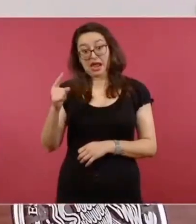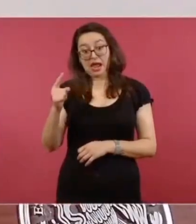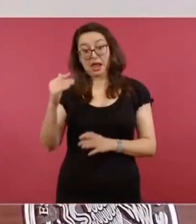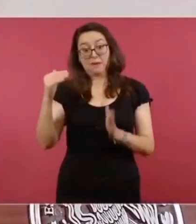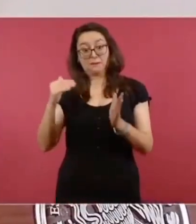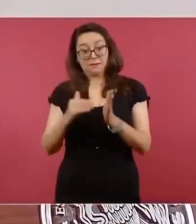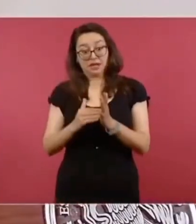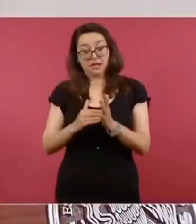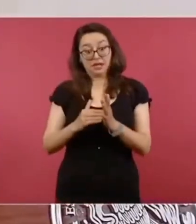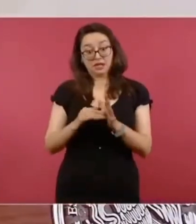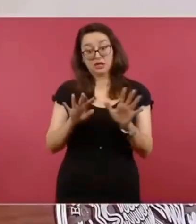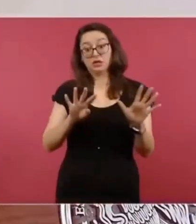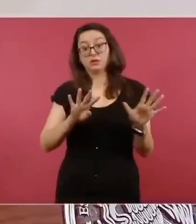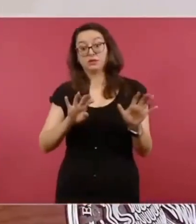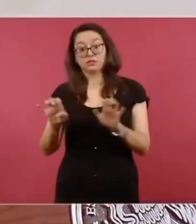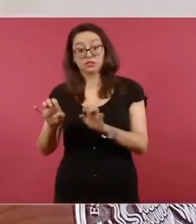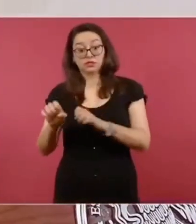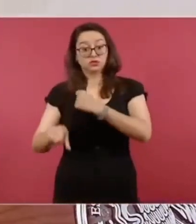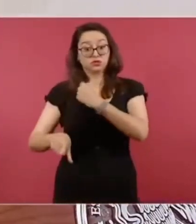1911,